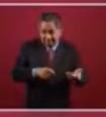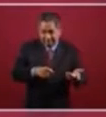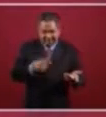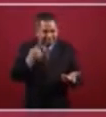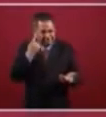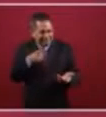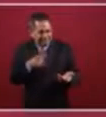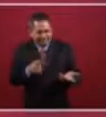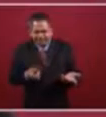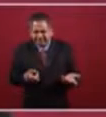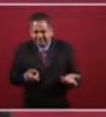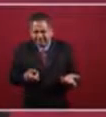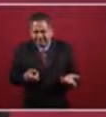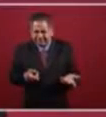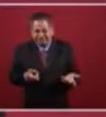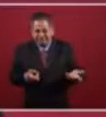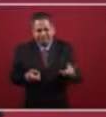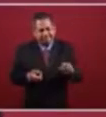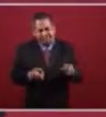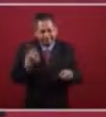Entonces,